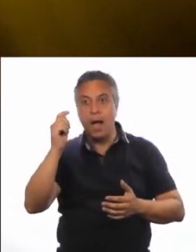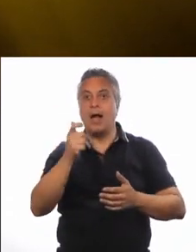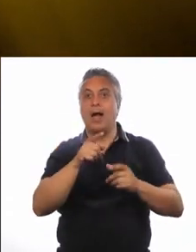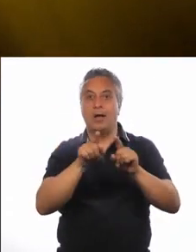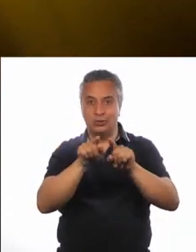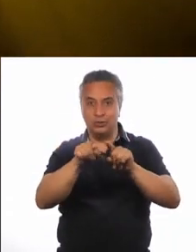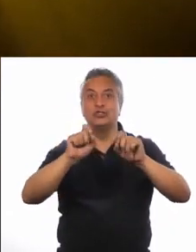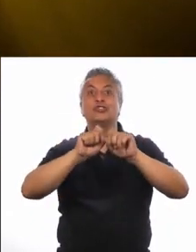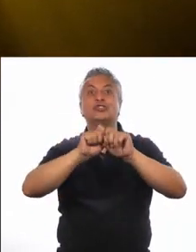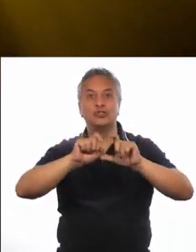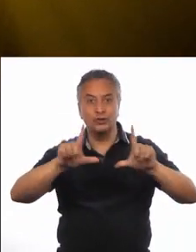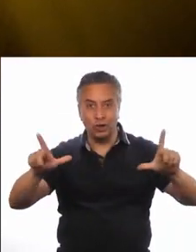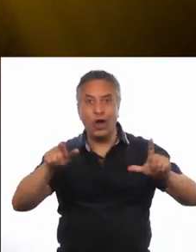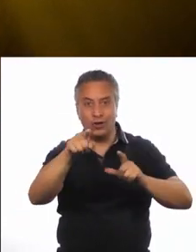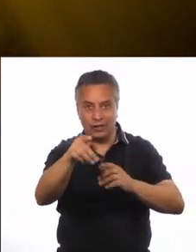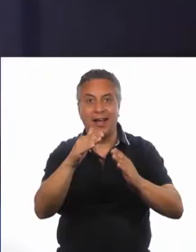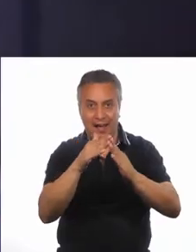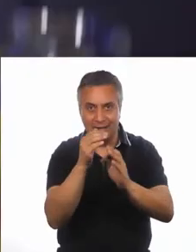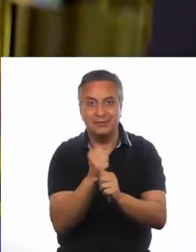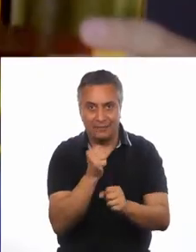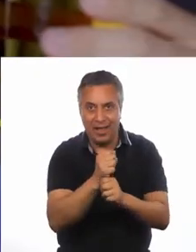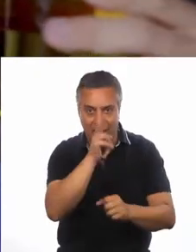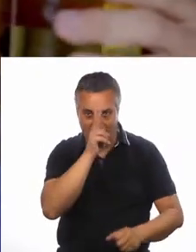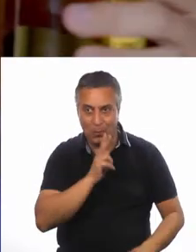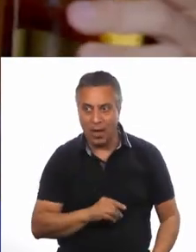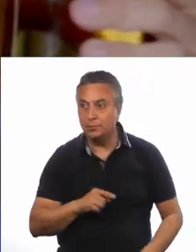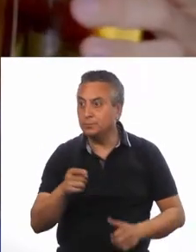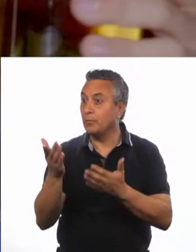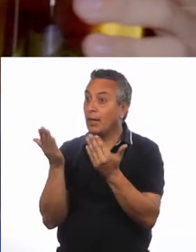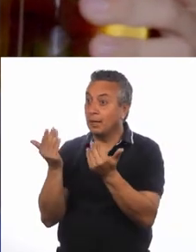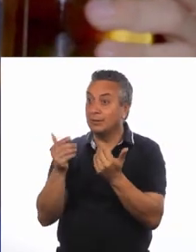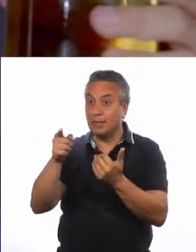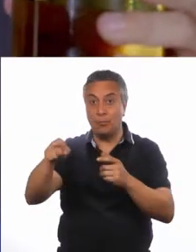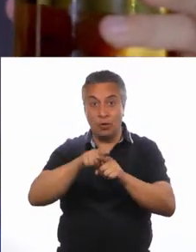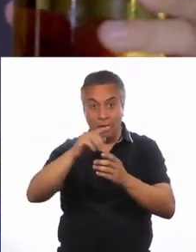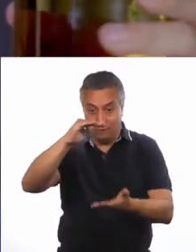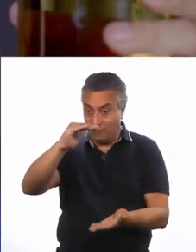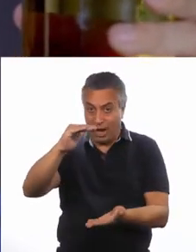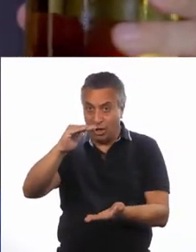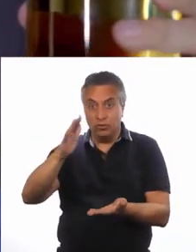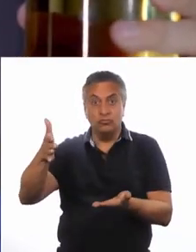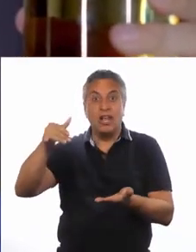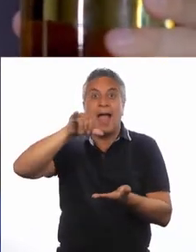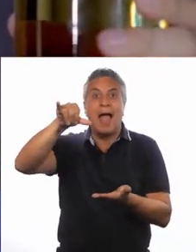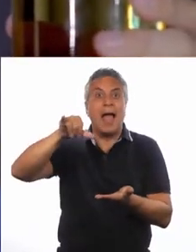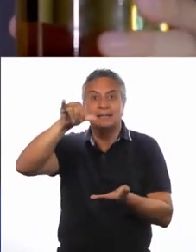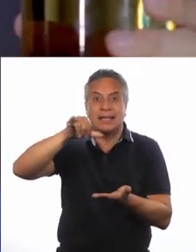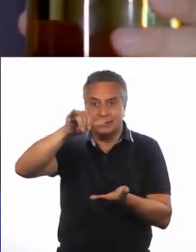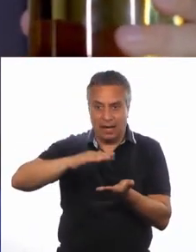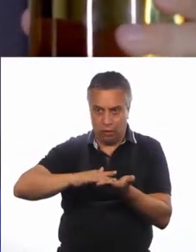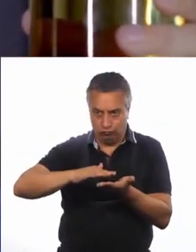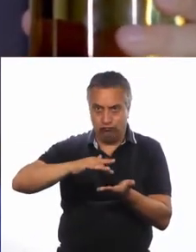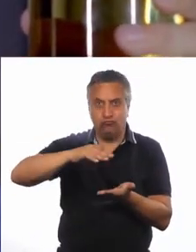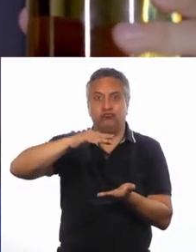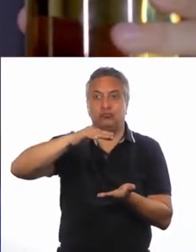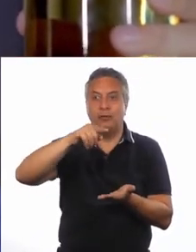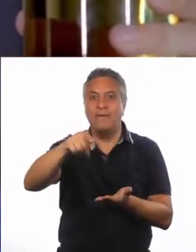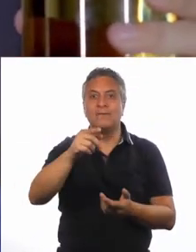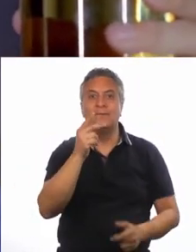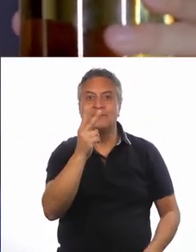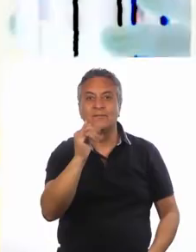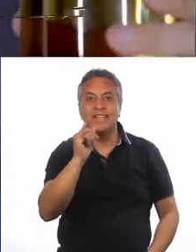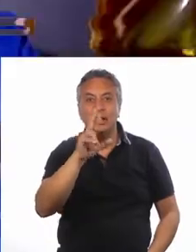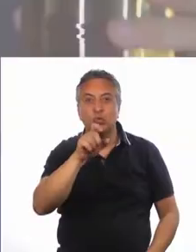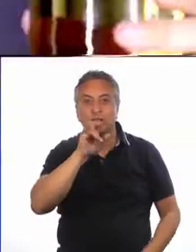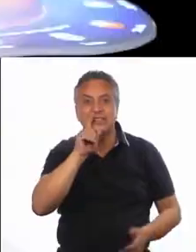trocito de solá en casa necesitamos un frasco transparente lleno de aceite y de estas virutas para